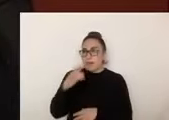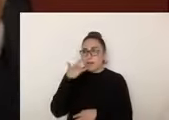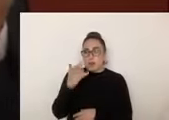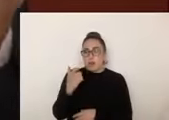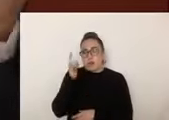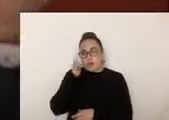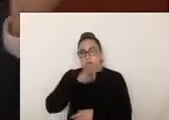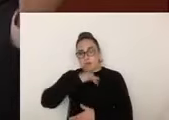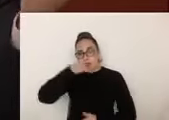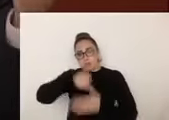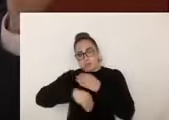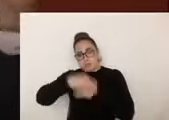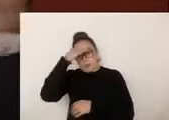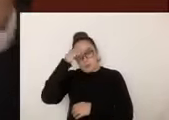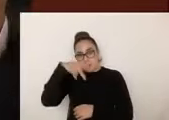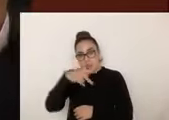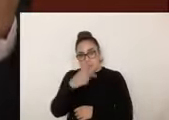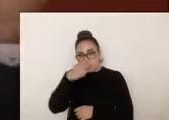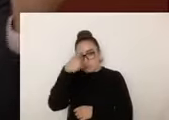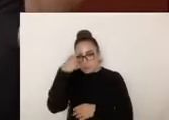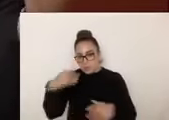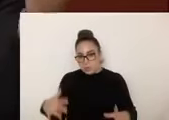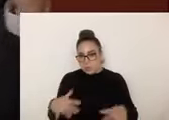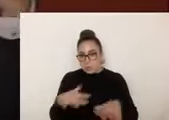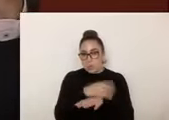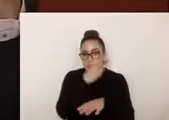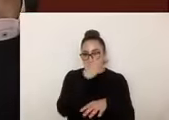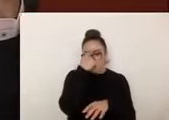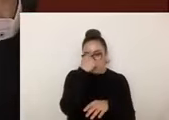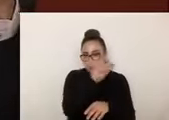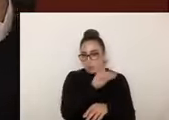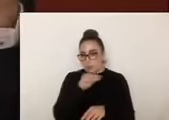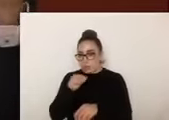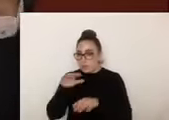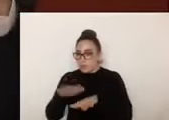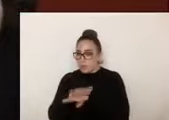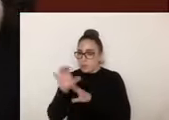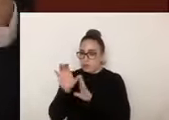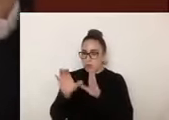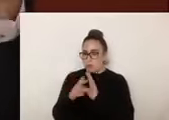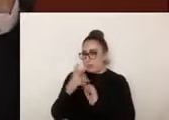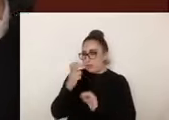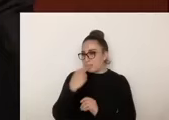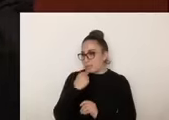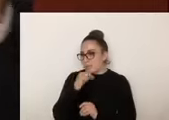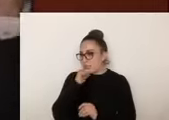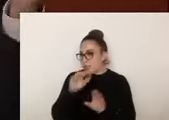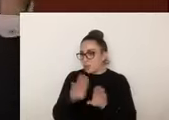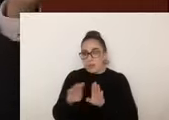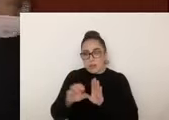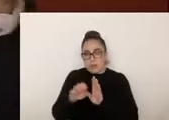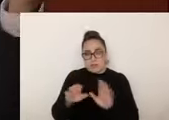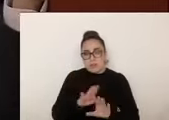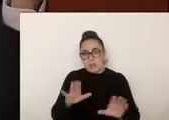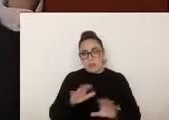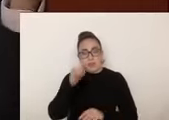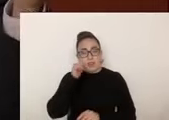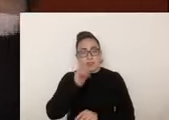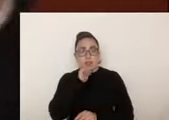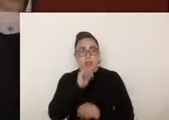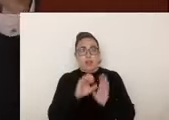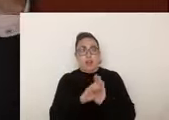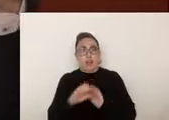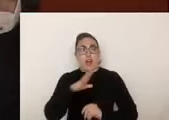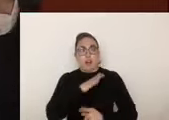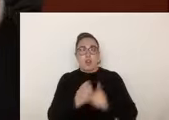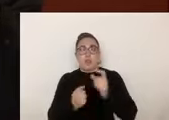pero eso no es renormativizar, eso no es sustantivizar el derecho penal. Eso es introducir nuevas herramientas que nos solventan casos que venían siendo difíciles y